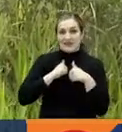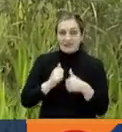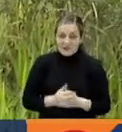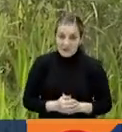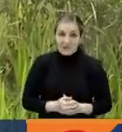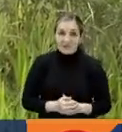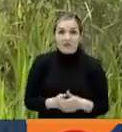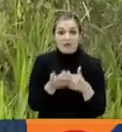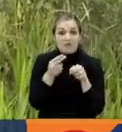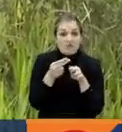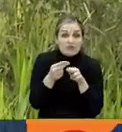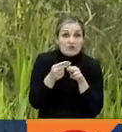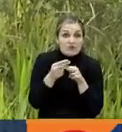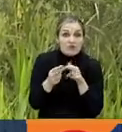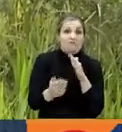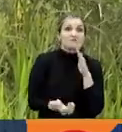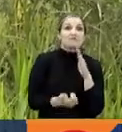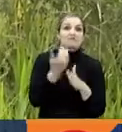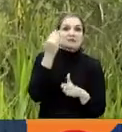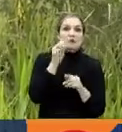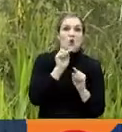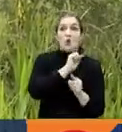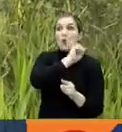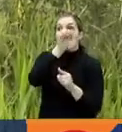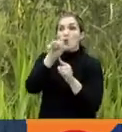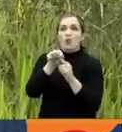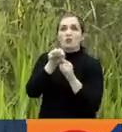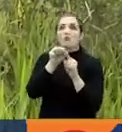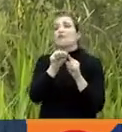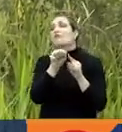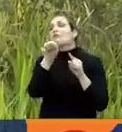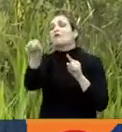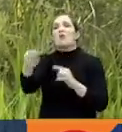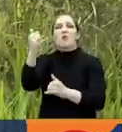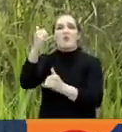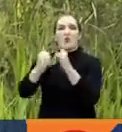en contados minutos vamos a iniciar nuestro último recorrido hacia